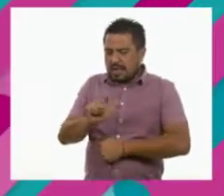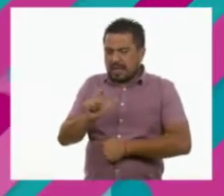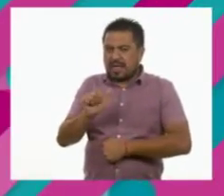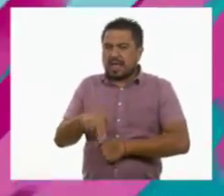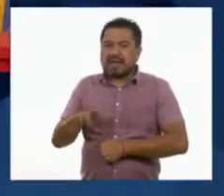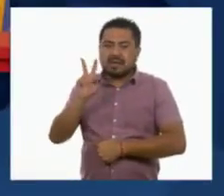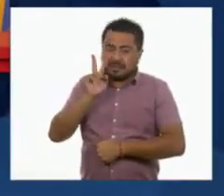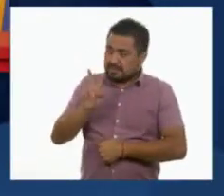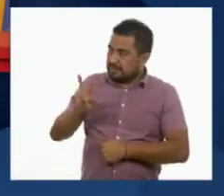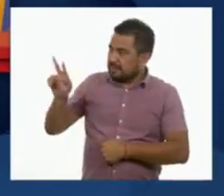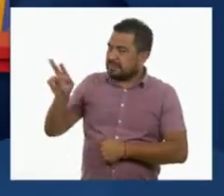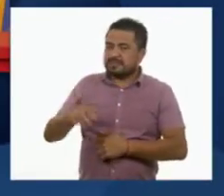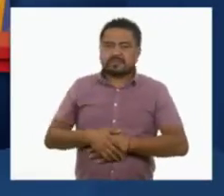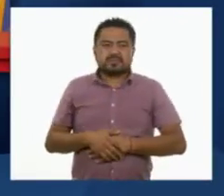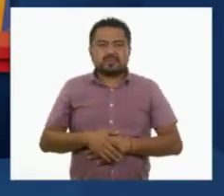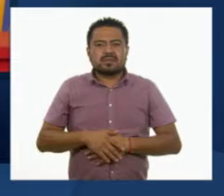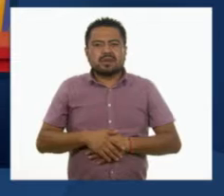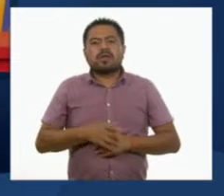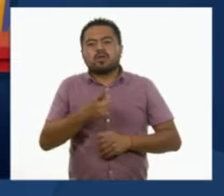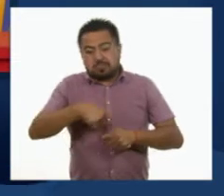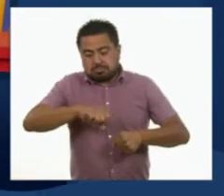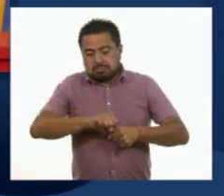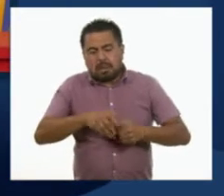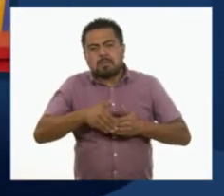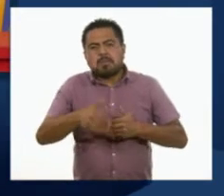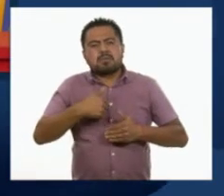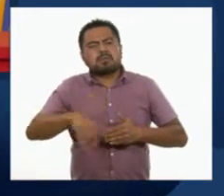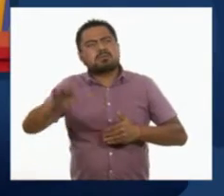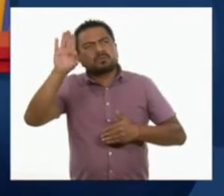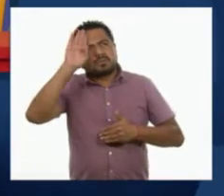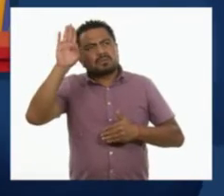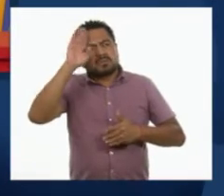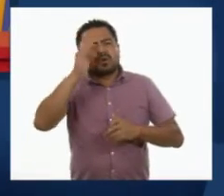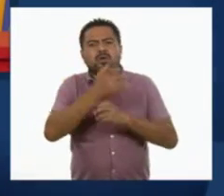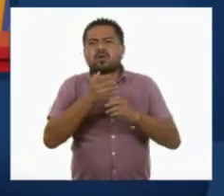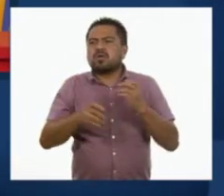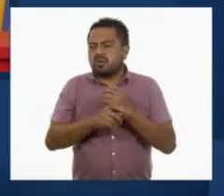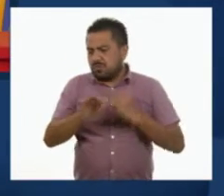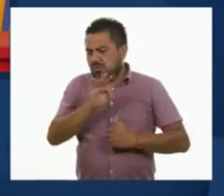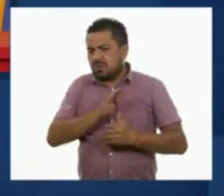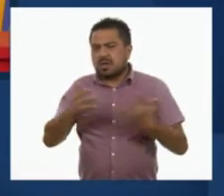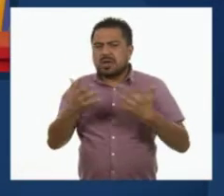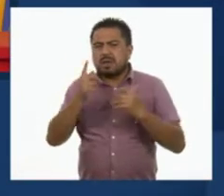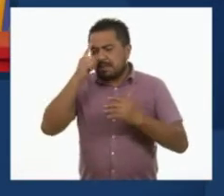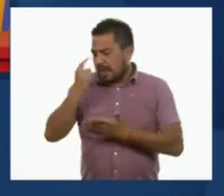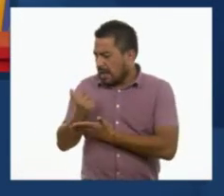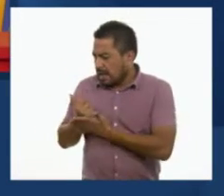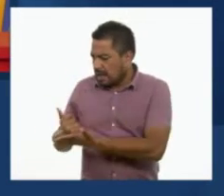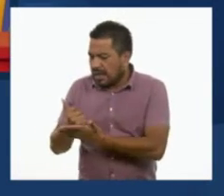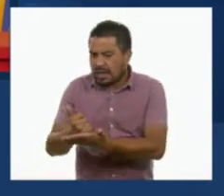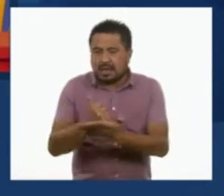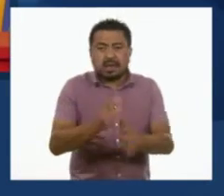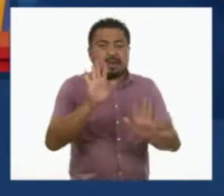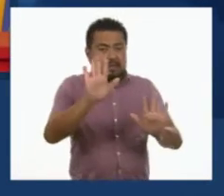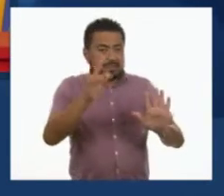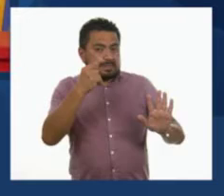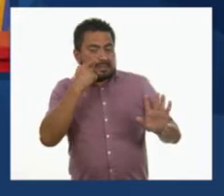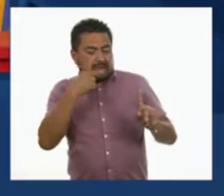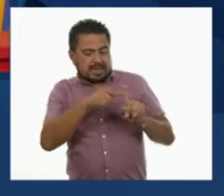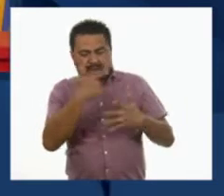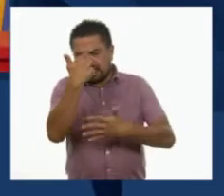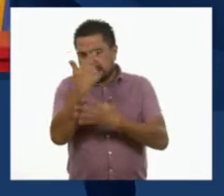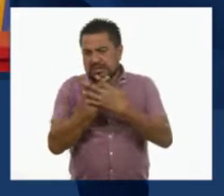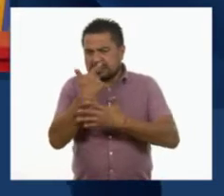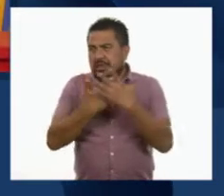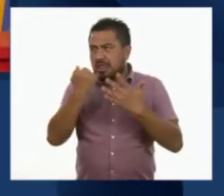verlo. A lo largo de la semana he estado pensando en cosas que puedo hacer para ayudar a los demás. Y miren, tengo una lista